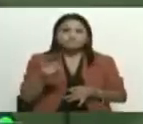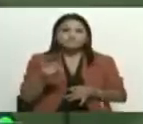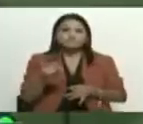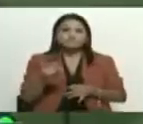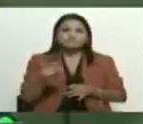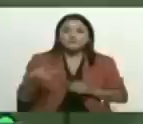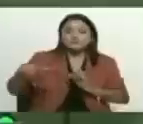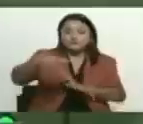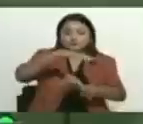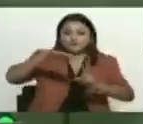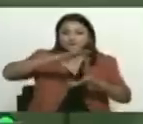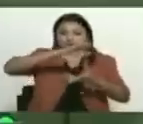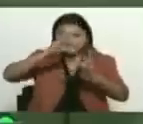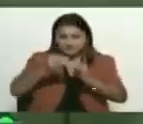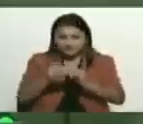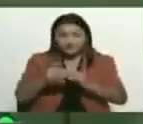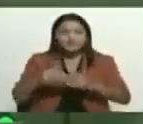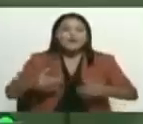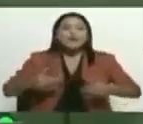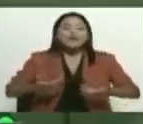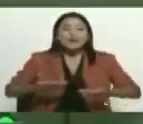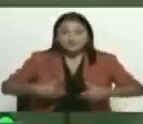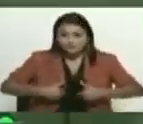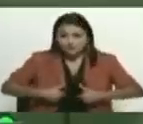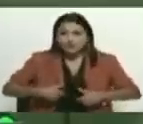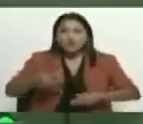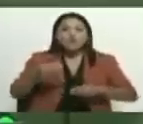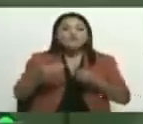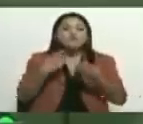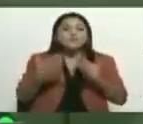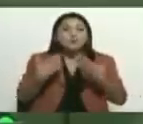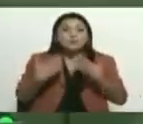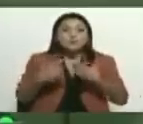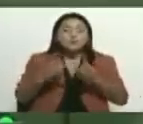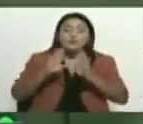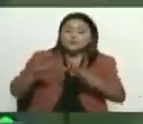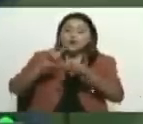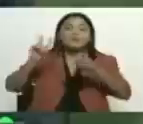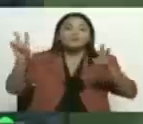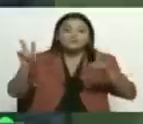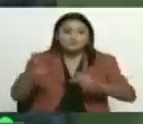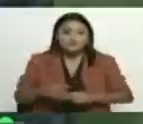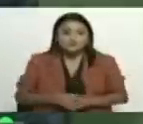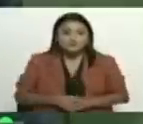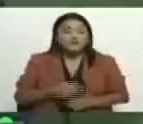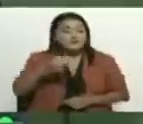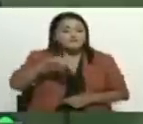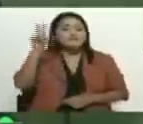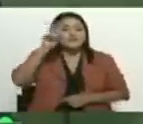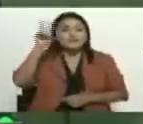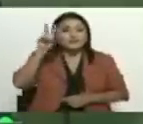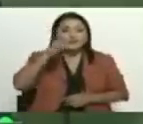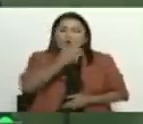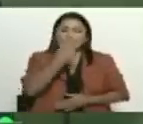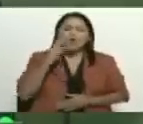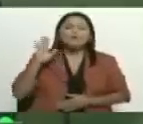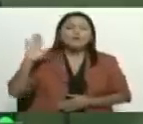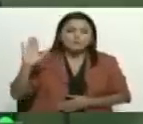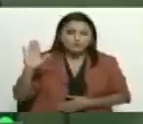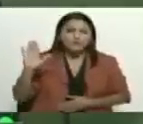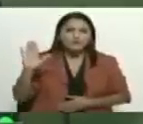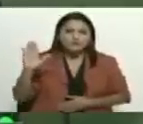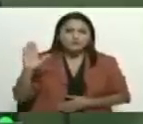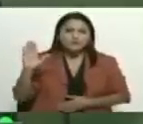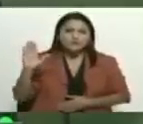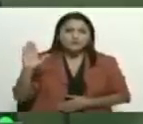entorno propicio para el éxito de los esfuerzos diplomáticos en favor de la paz. Venezuela está comprometida con la